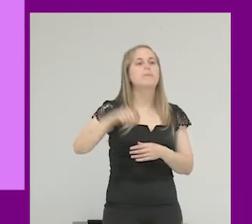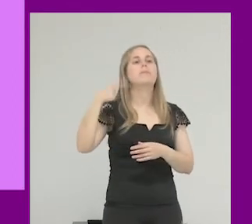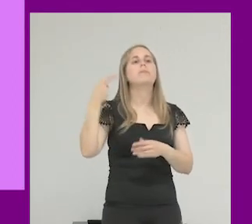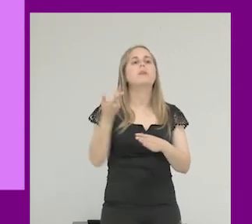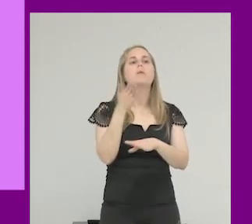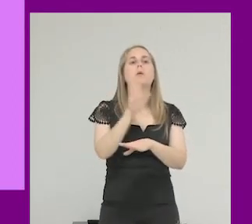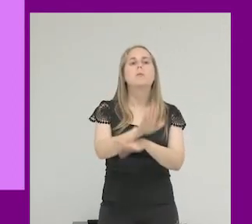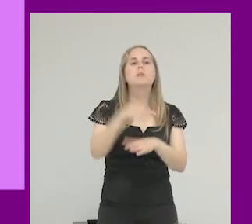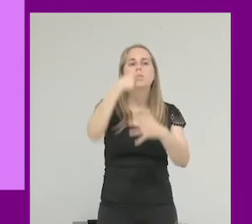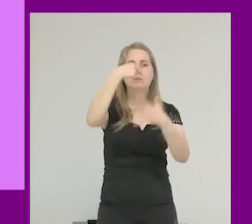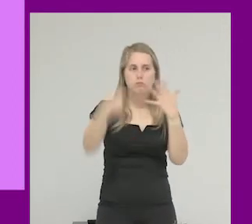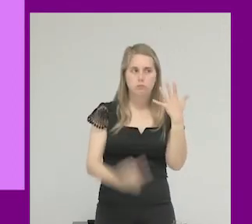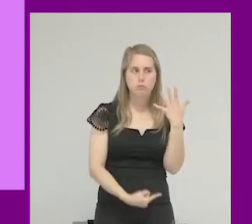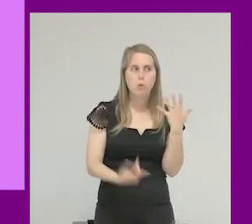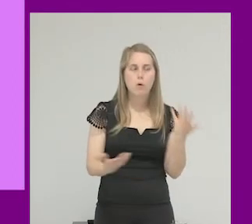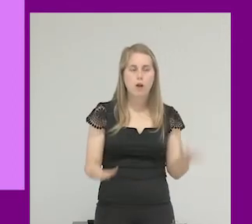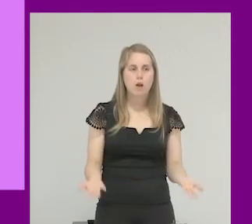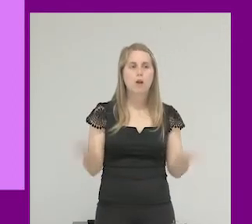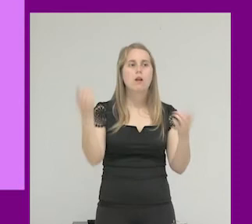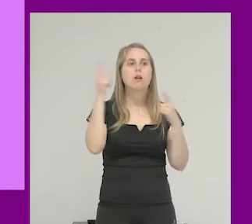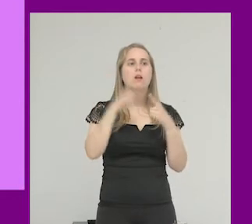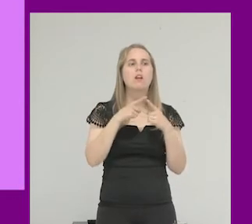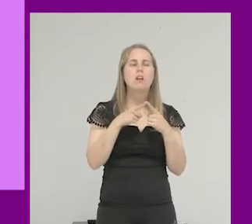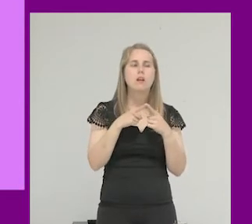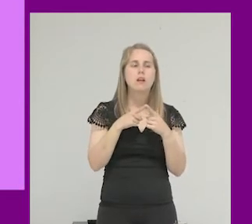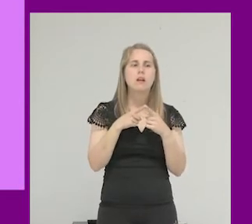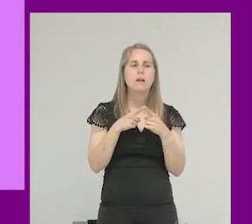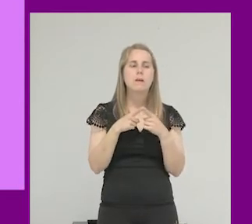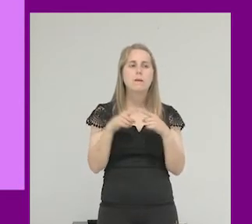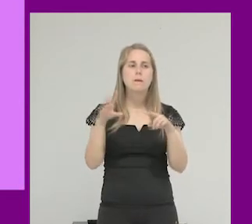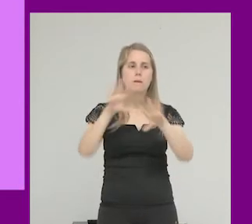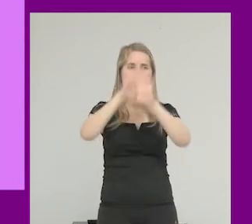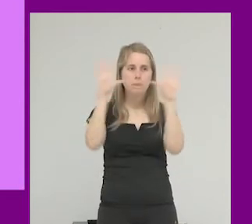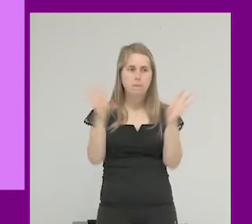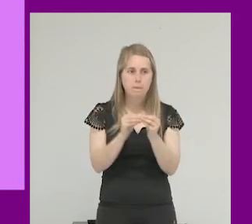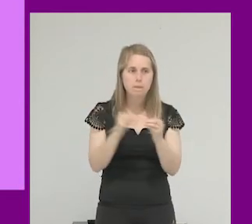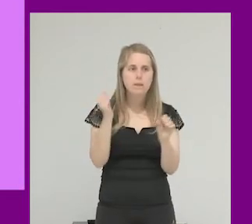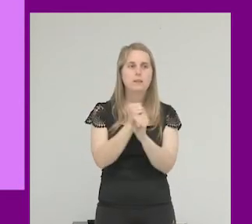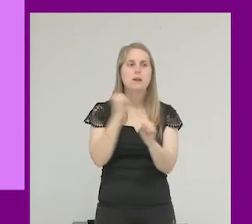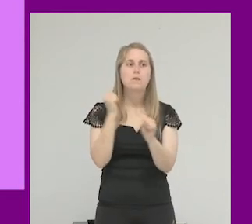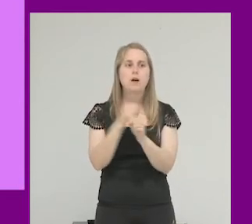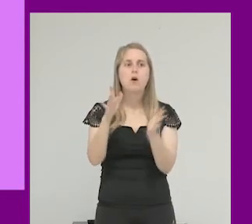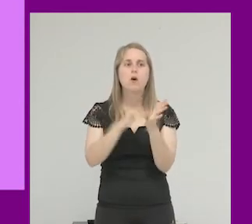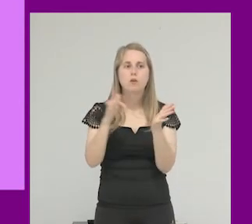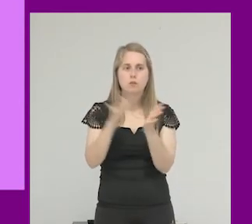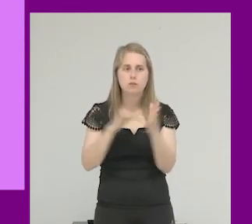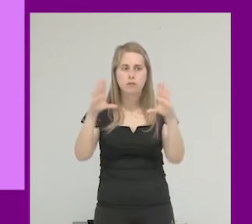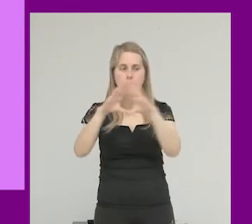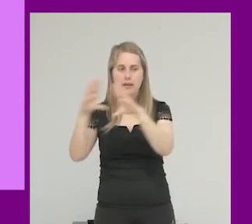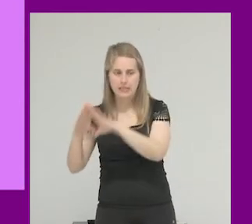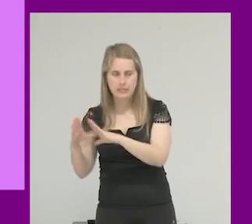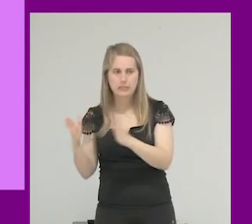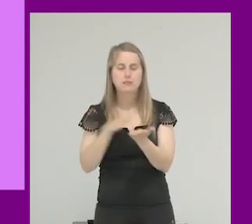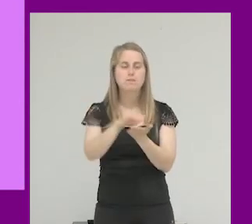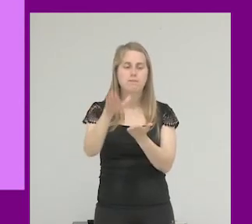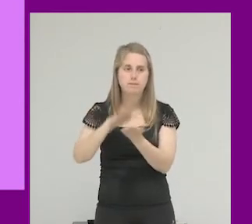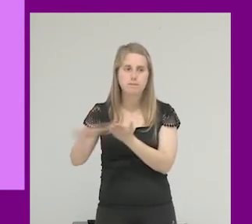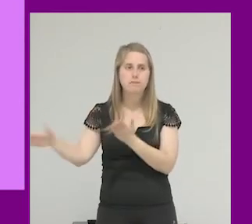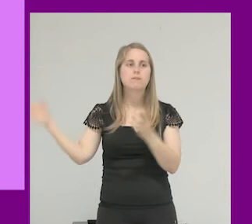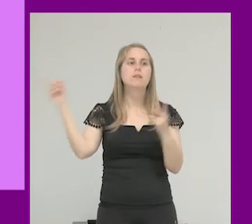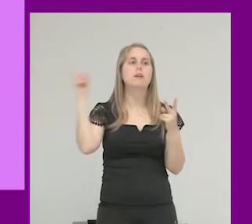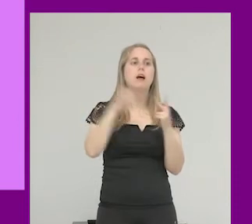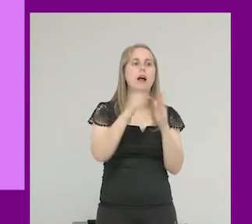siguientes acciones. Publicar una síntesis de este trabajo en revistas feministas. Crear el artículo